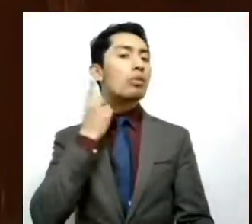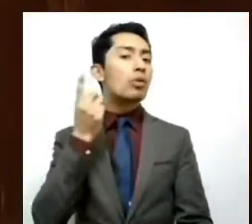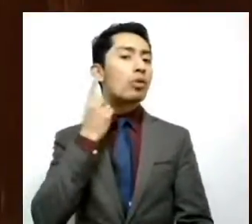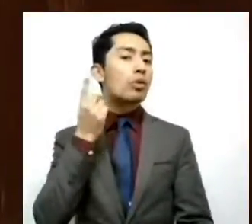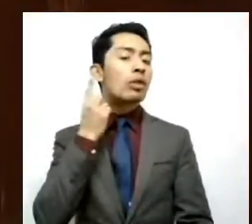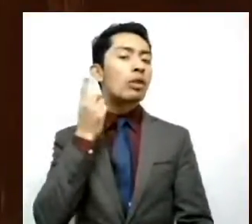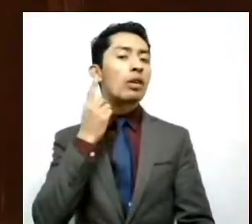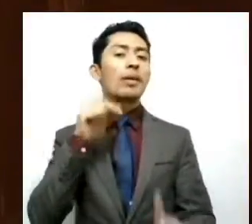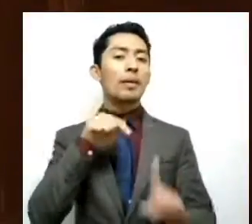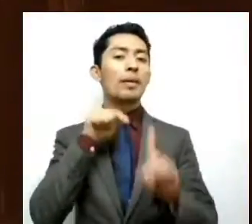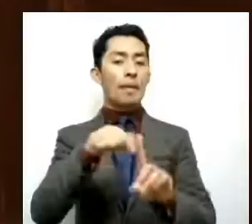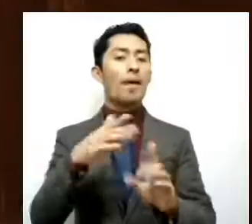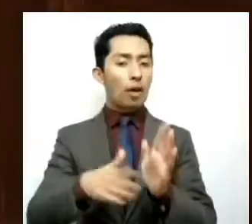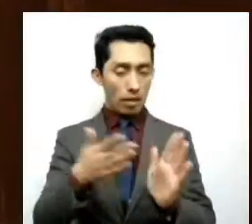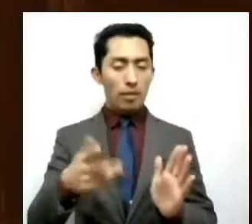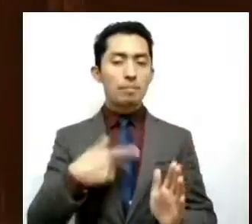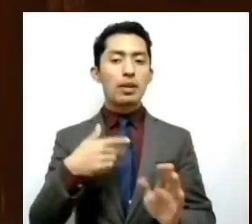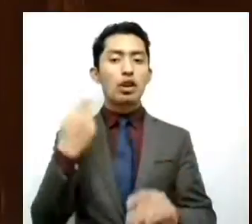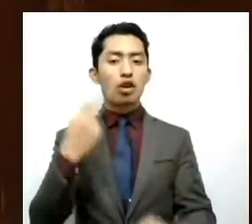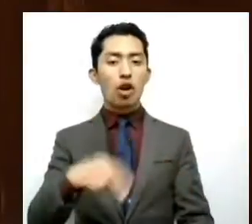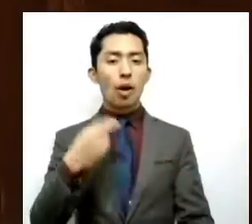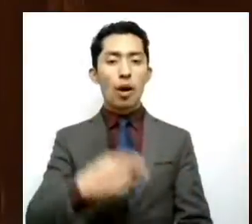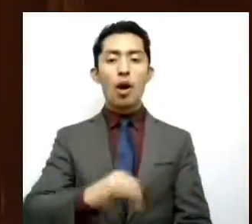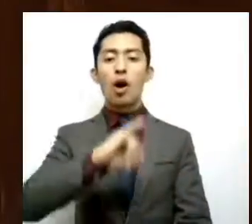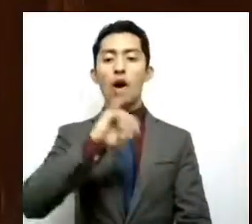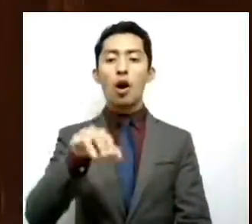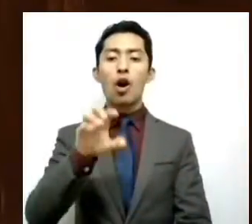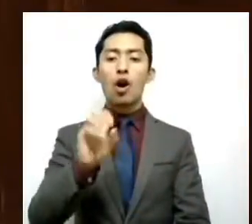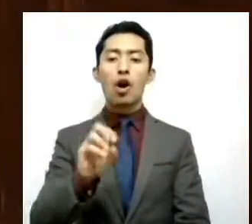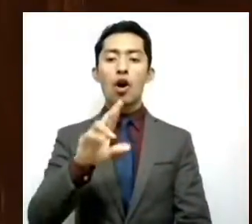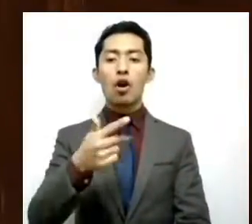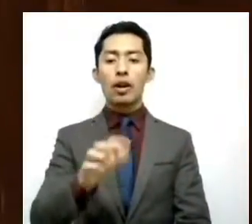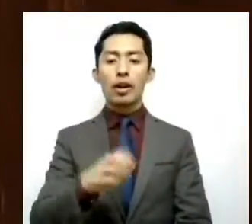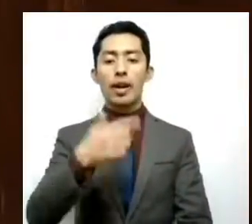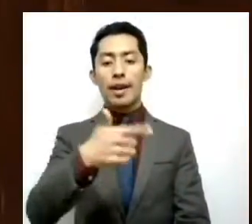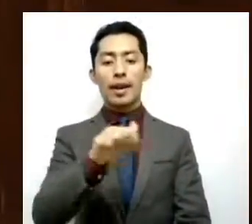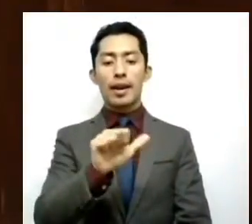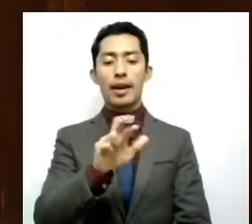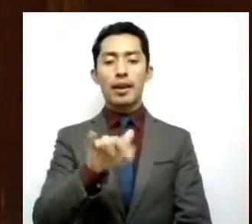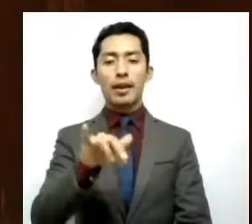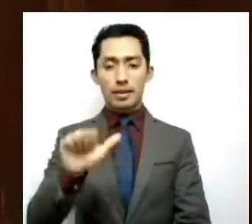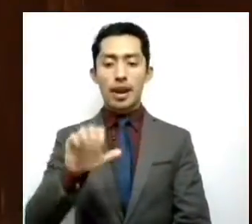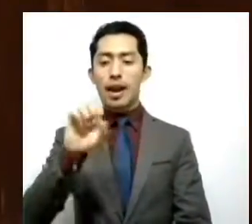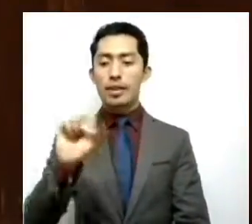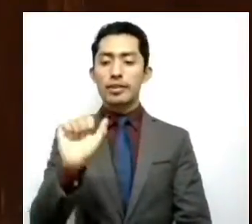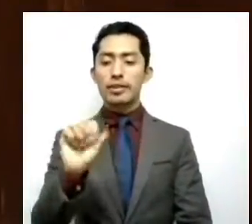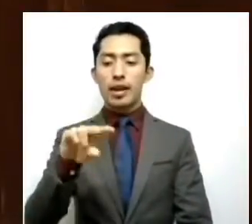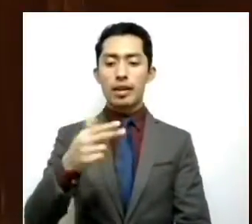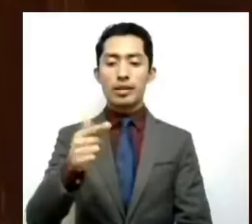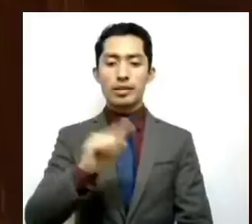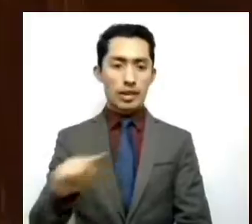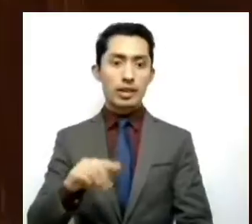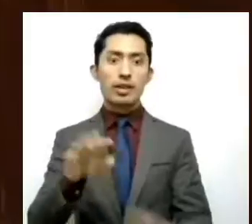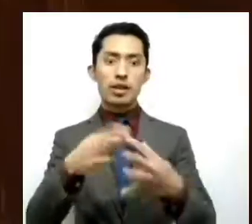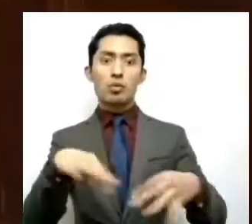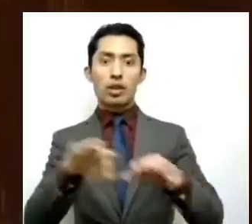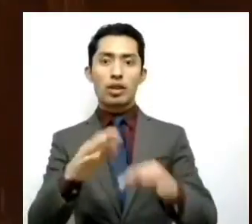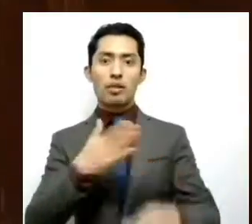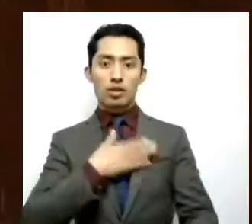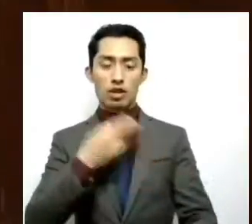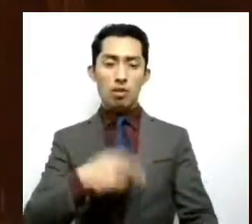mi nombre, diputado Jorge García Sánchez. Sí, importantísimo. En mi carácter de